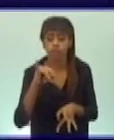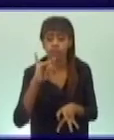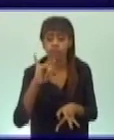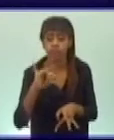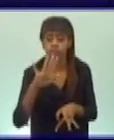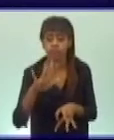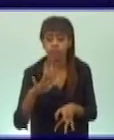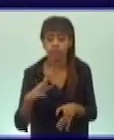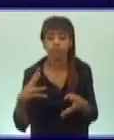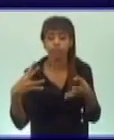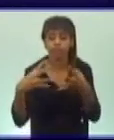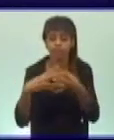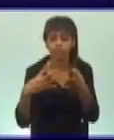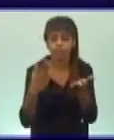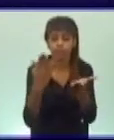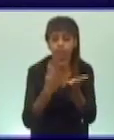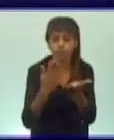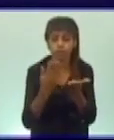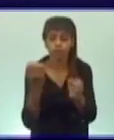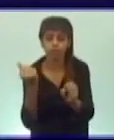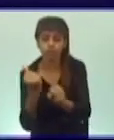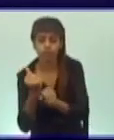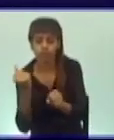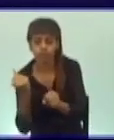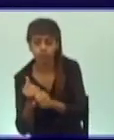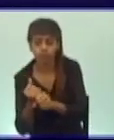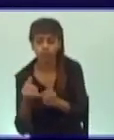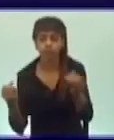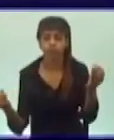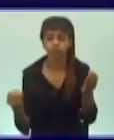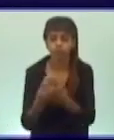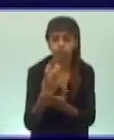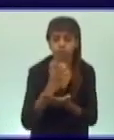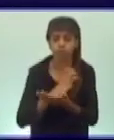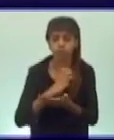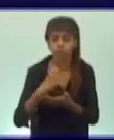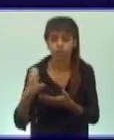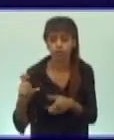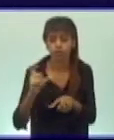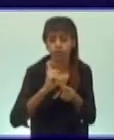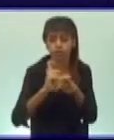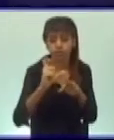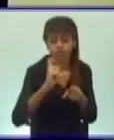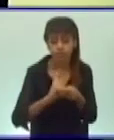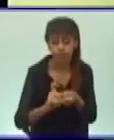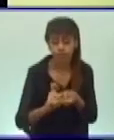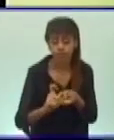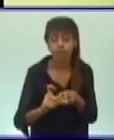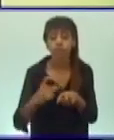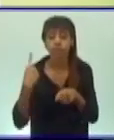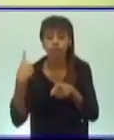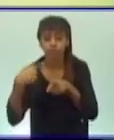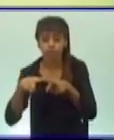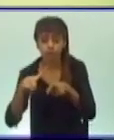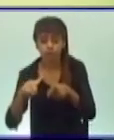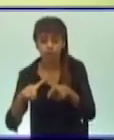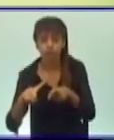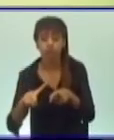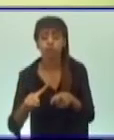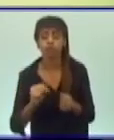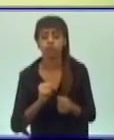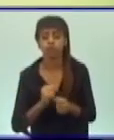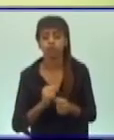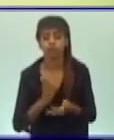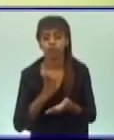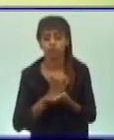la combinación del estudio y el trabajo con la creación de las escuelas al campo y las escuelas en el campo. Estos